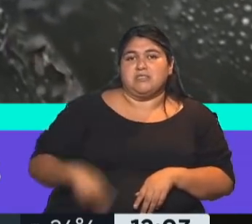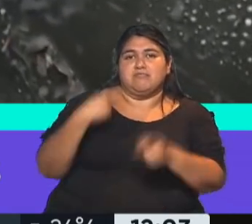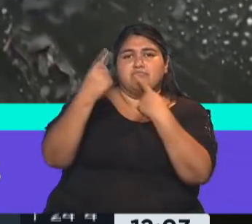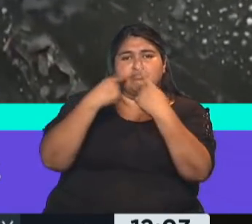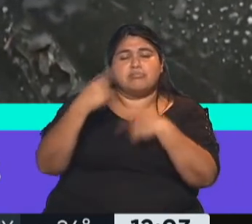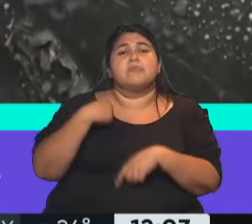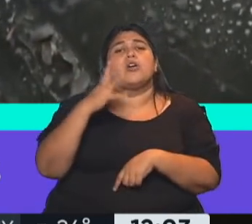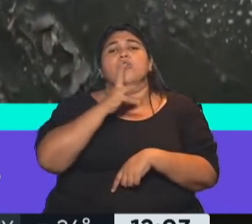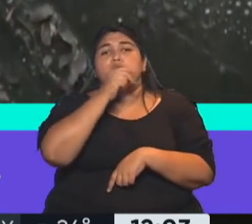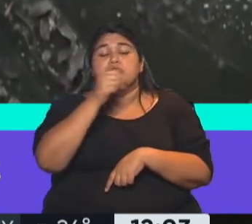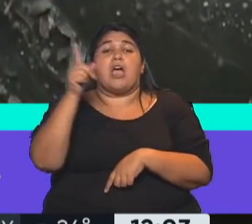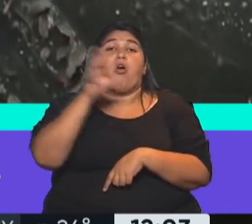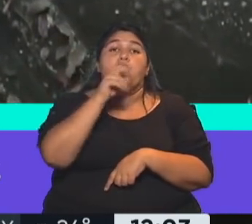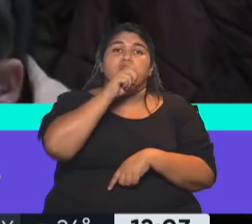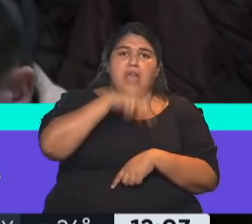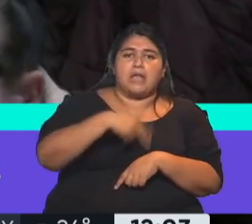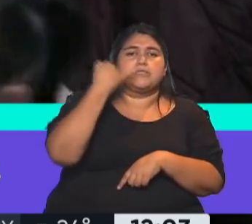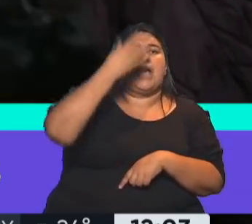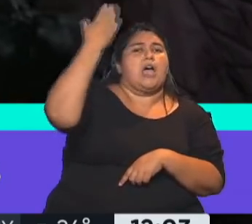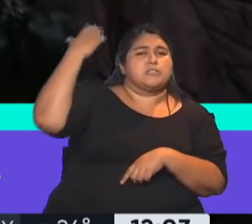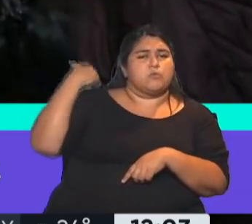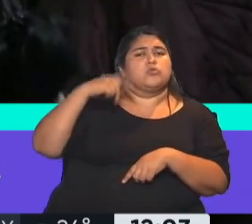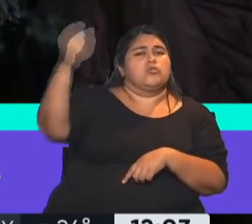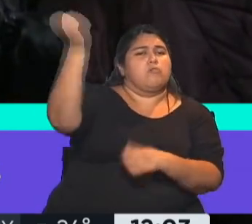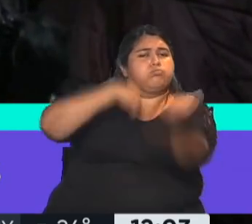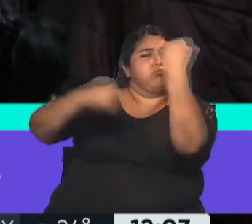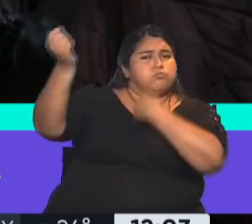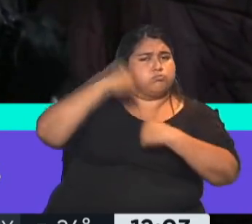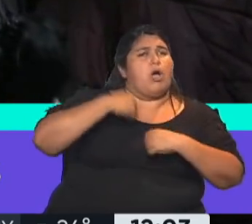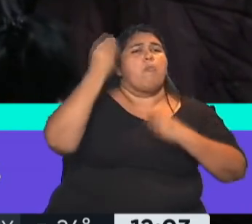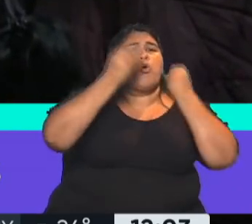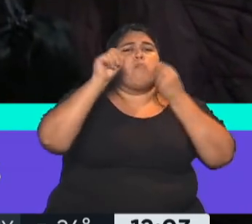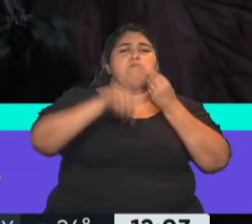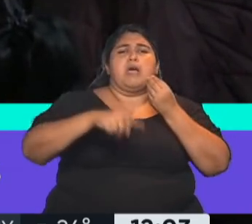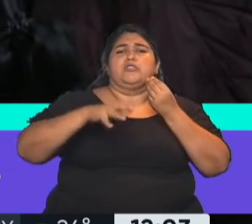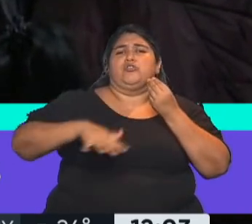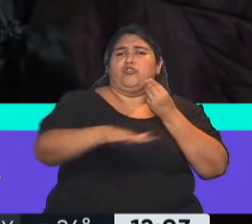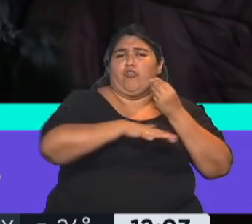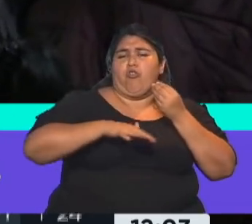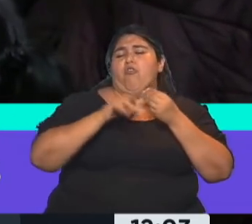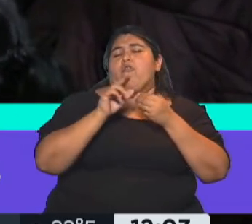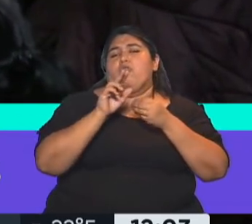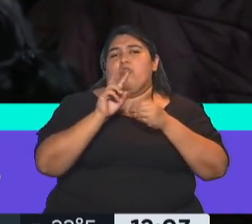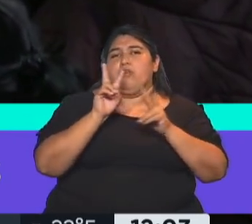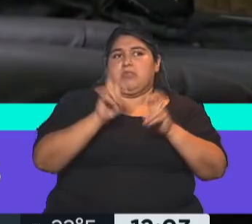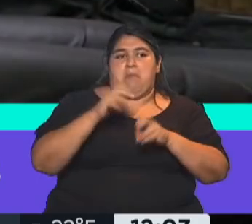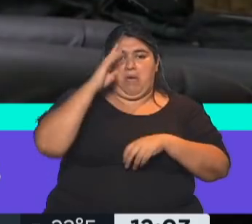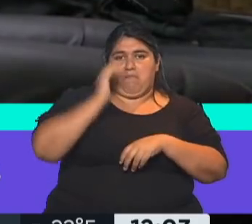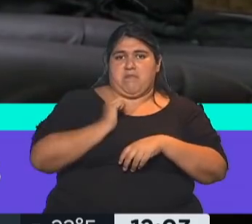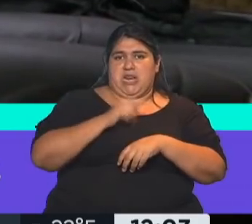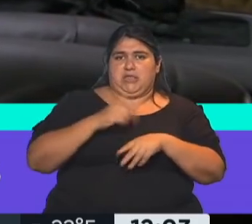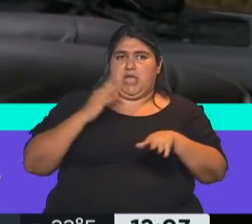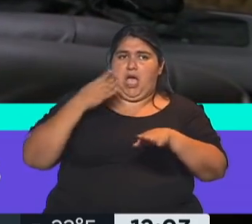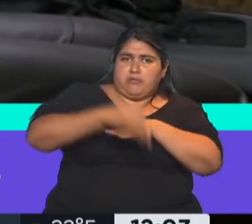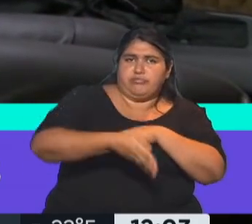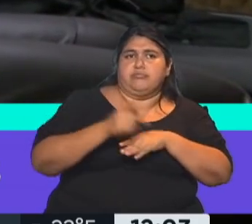OTAN han ignorado desde hace mucho tiempo la preocupación rusa sobre la seguridad, avanzando militarmente